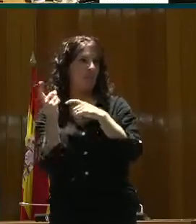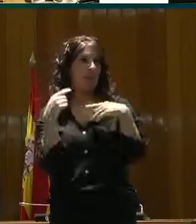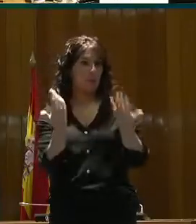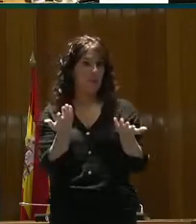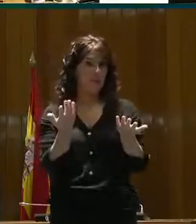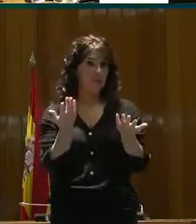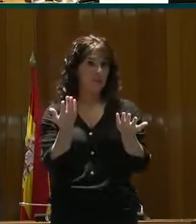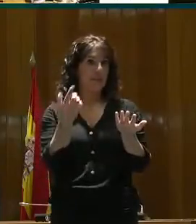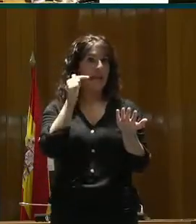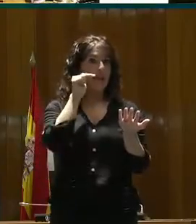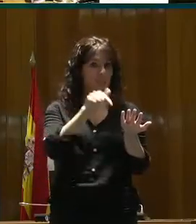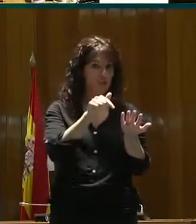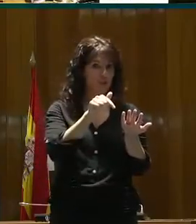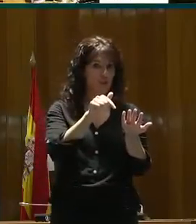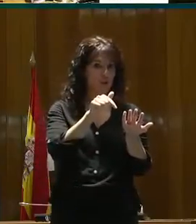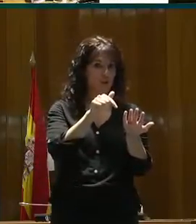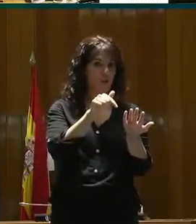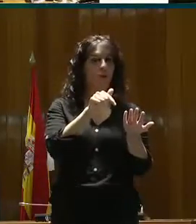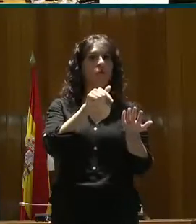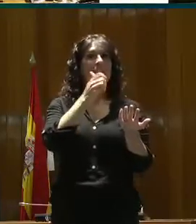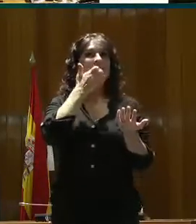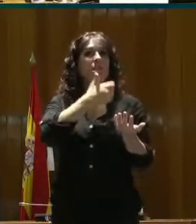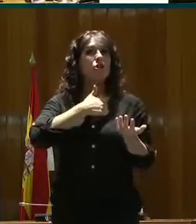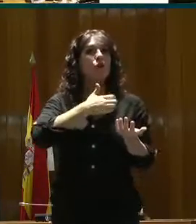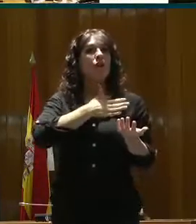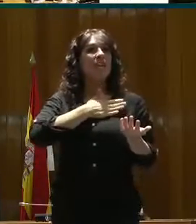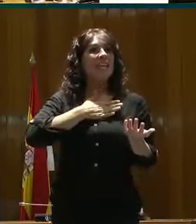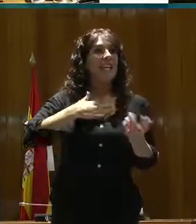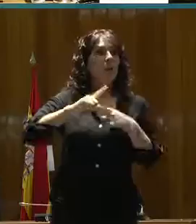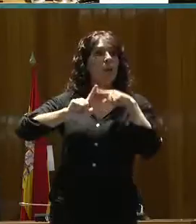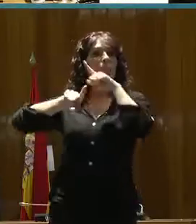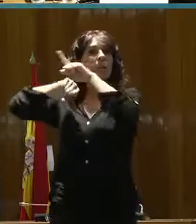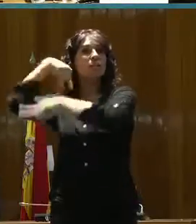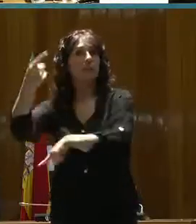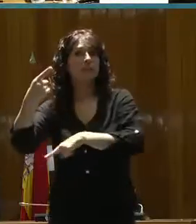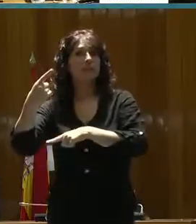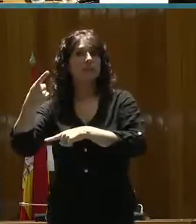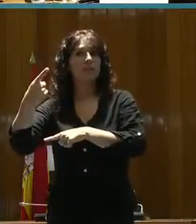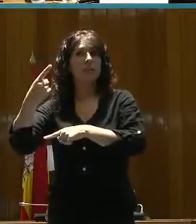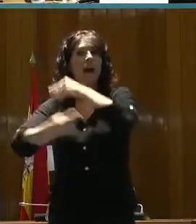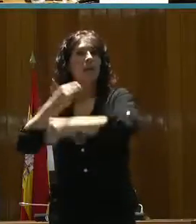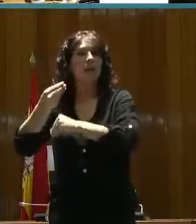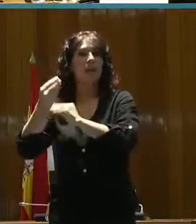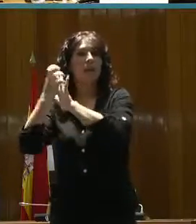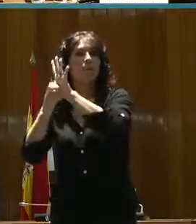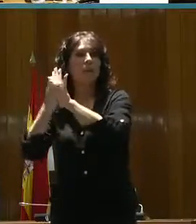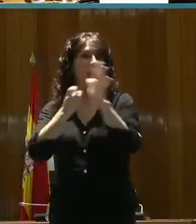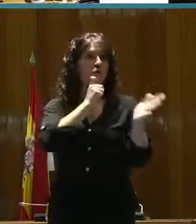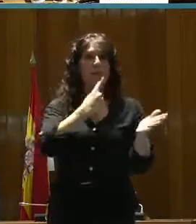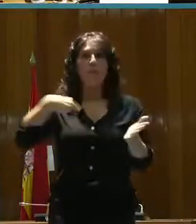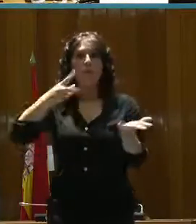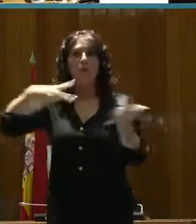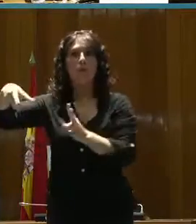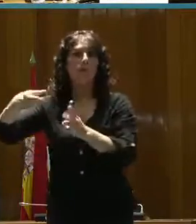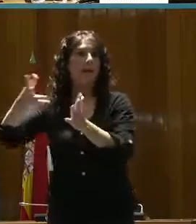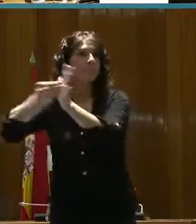vista de dar instrucciones a un escritor de una gramática, alguien que desarrolle una gramática. Bien, el dilema